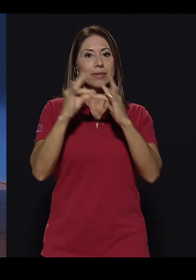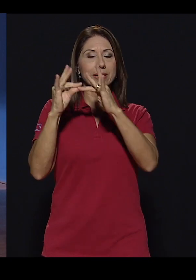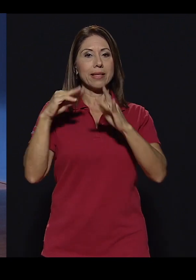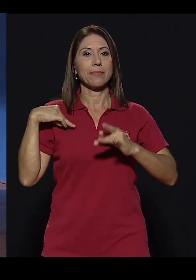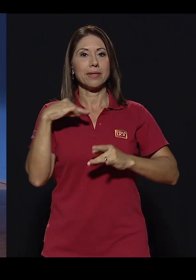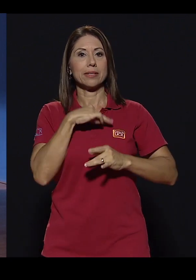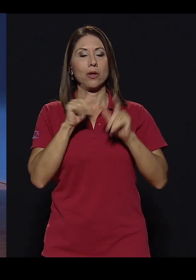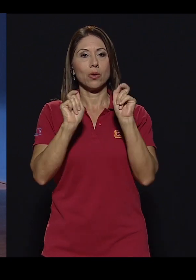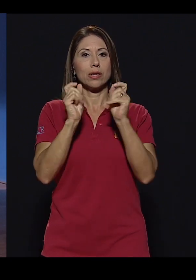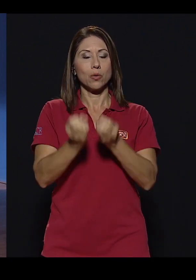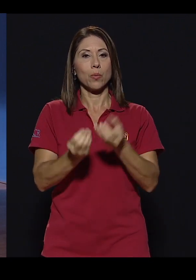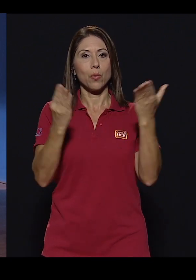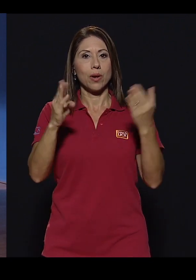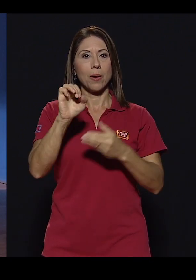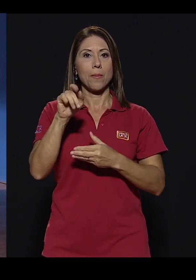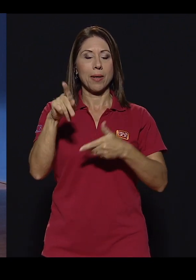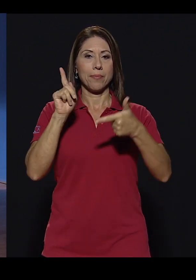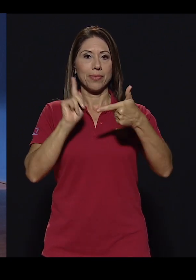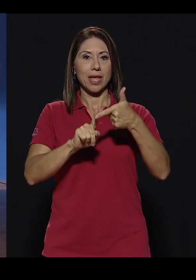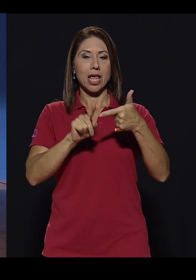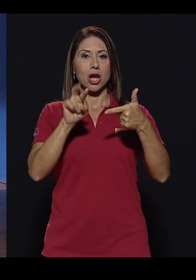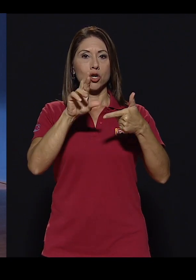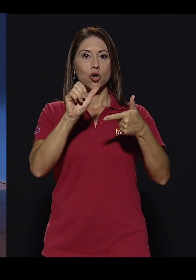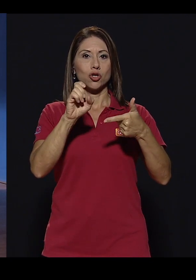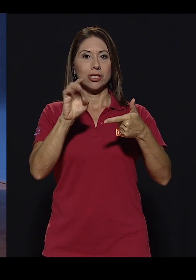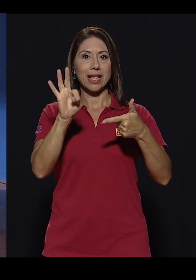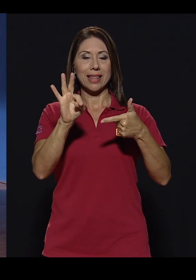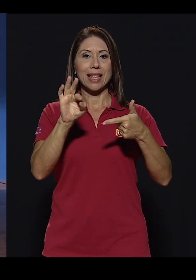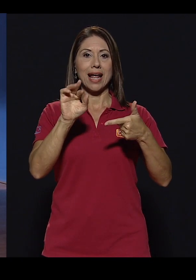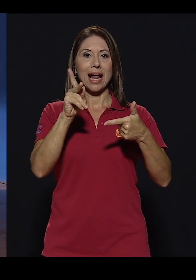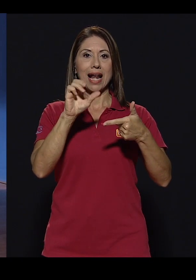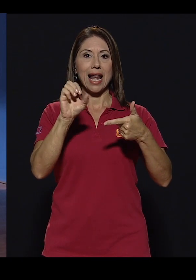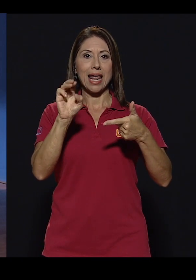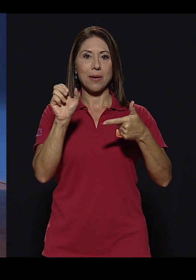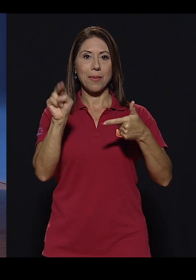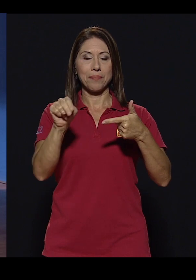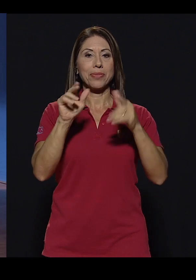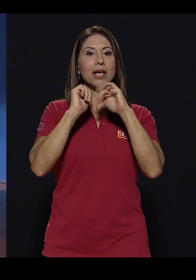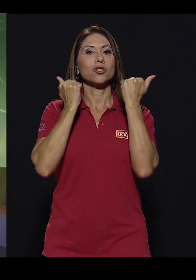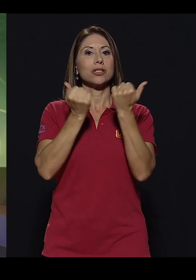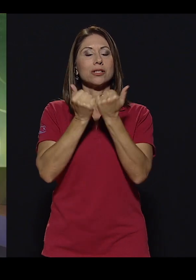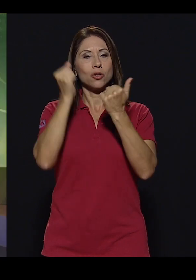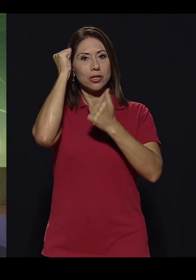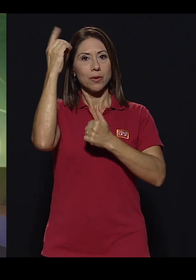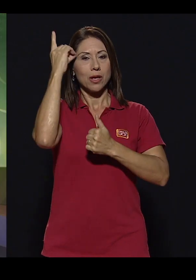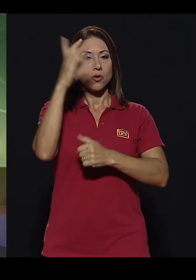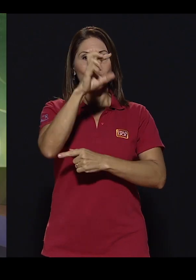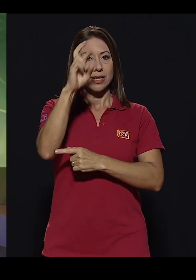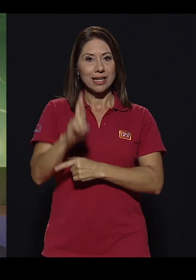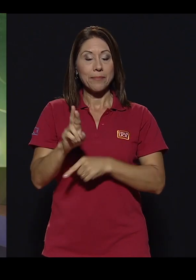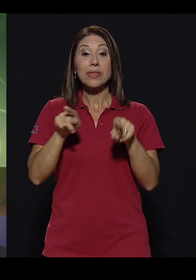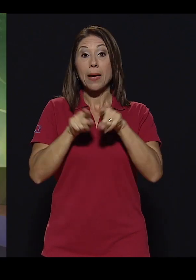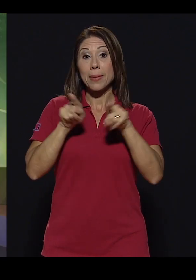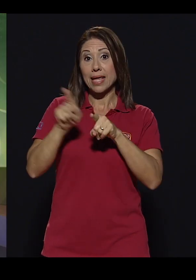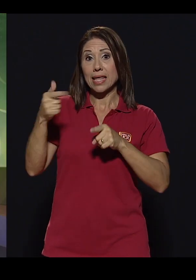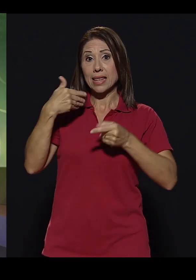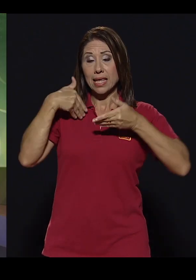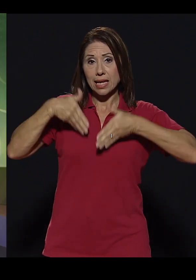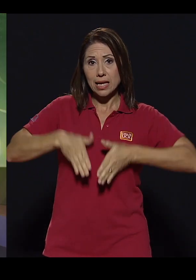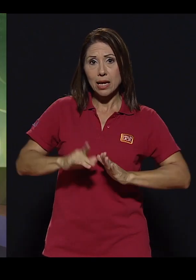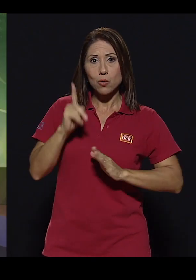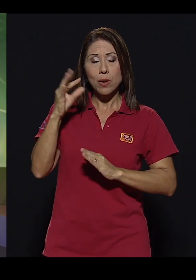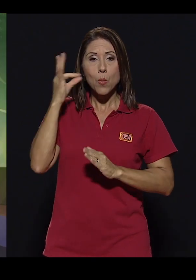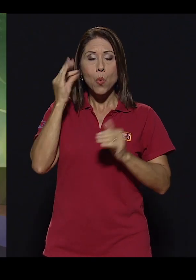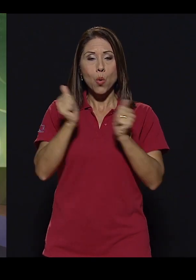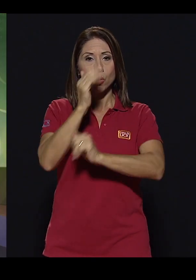pública del mep y rosat kleiman de la asociación de síndrome de down de costa rica a zidane y también madre de una mujer con